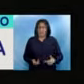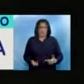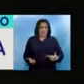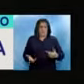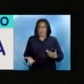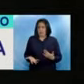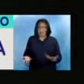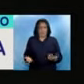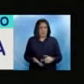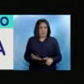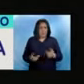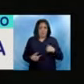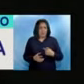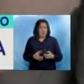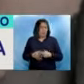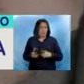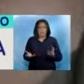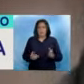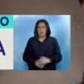disparo,